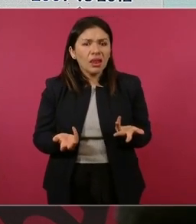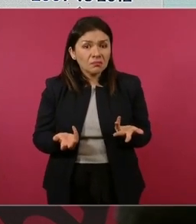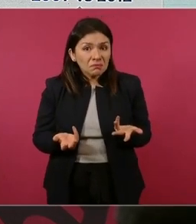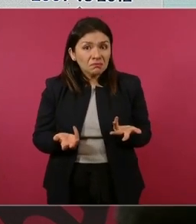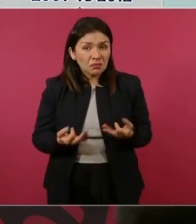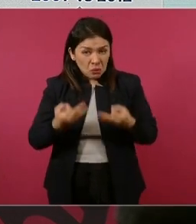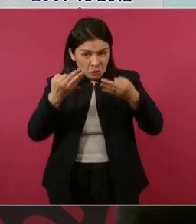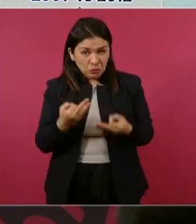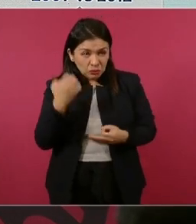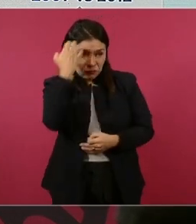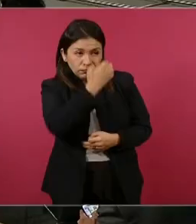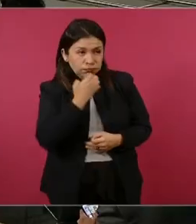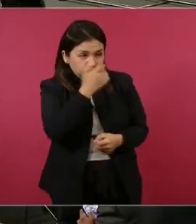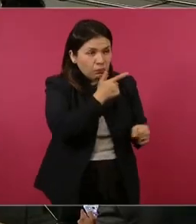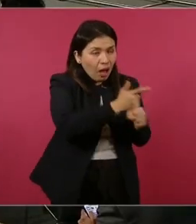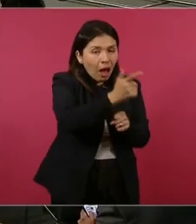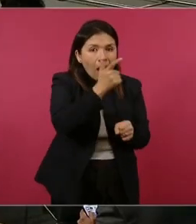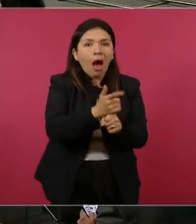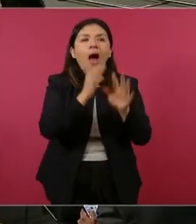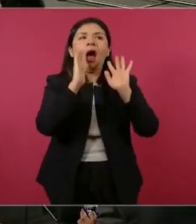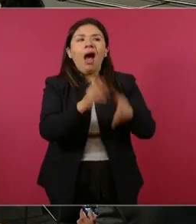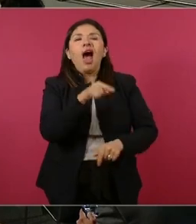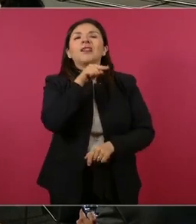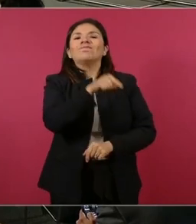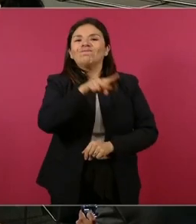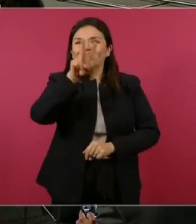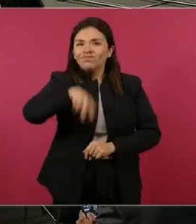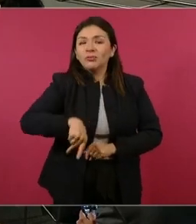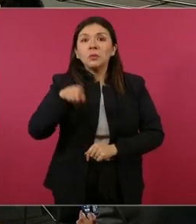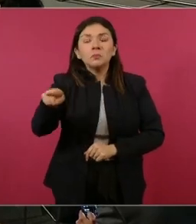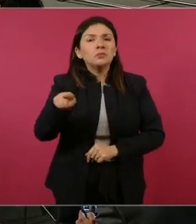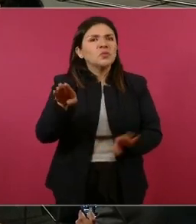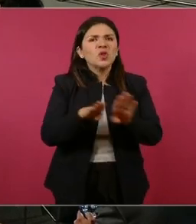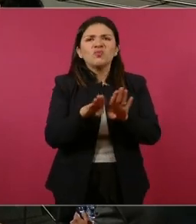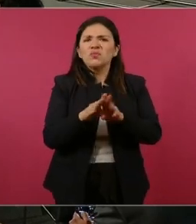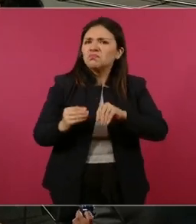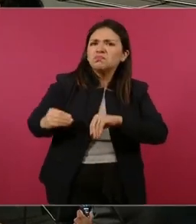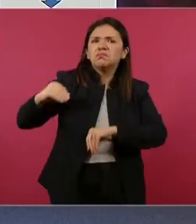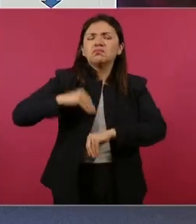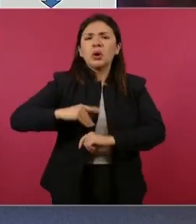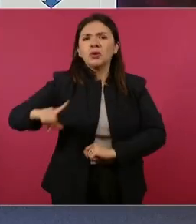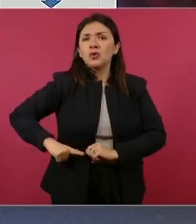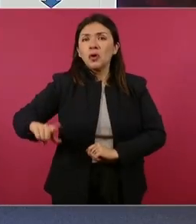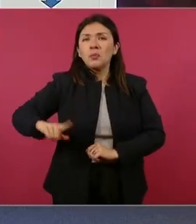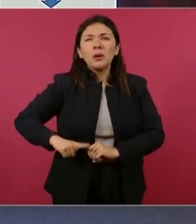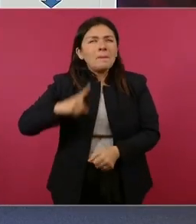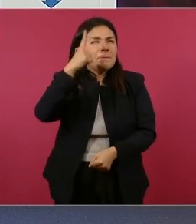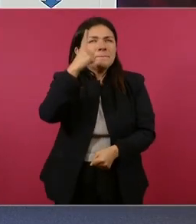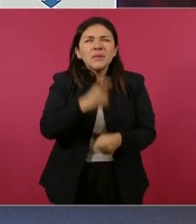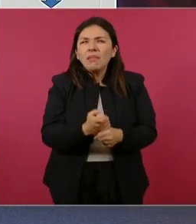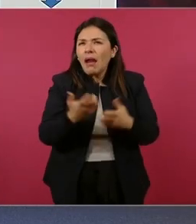¿Cuál fue el diagnóstico para que su primer acto de gobierno